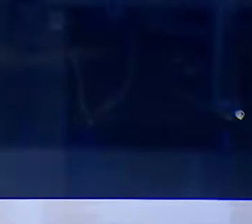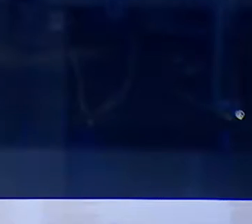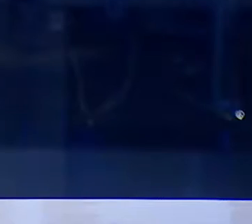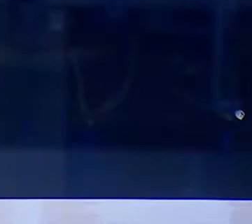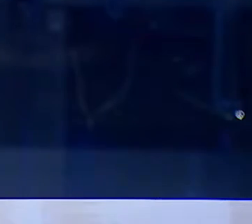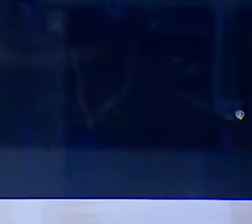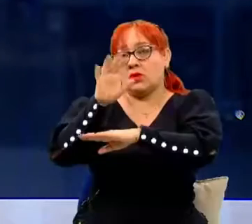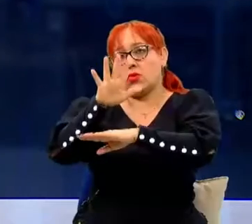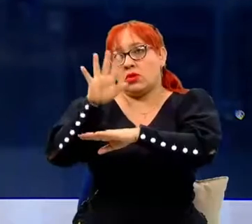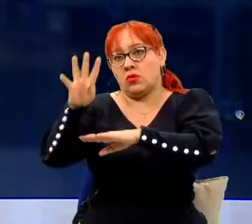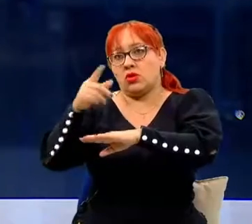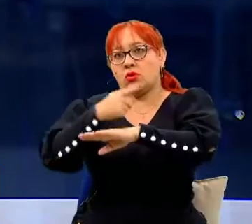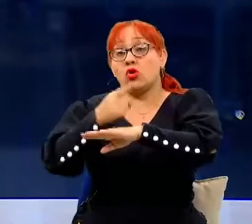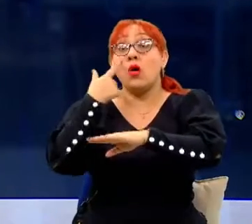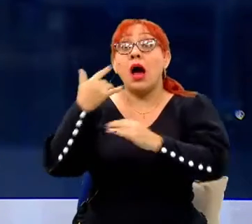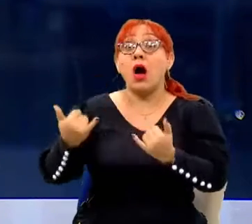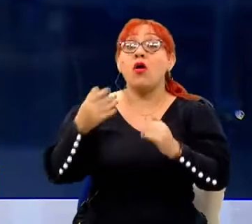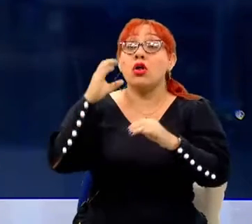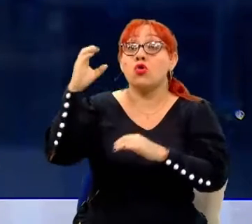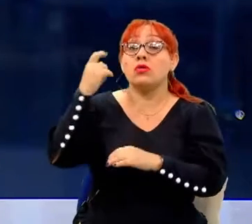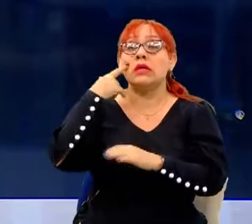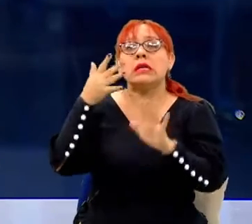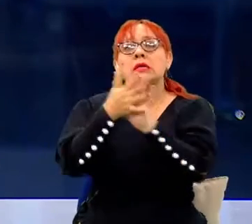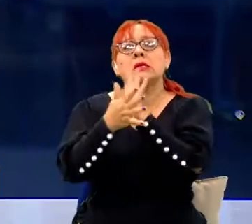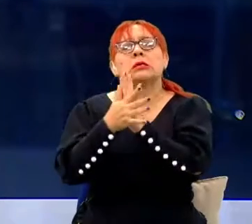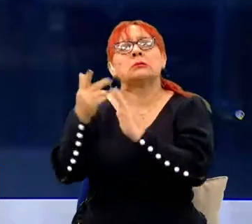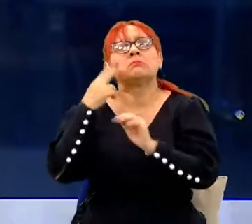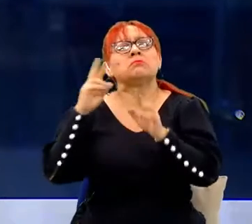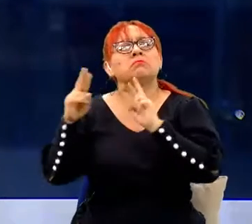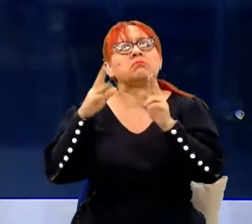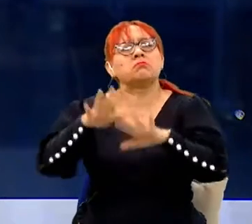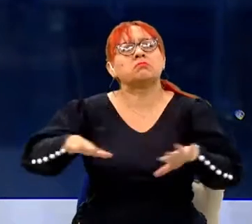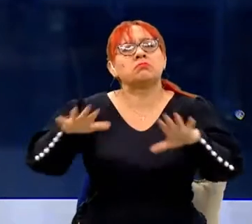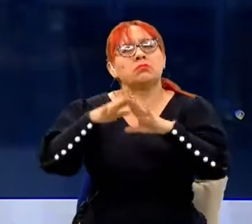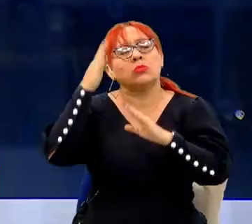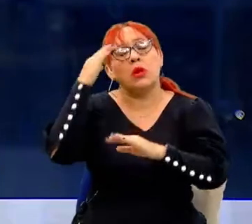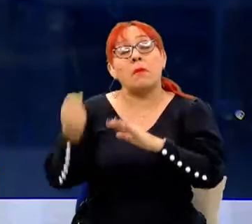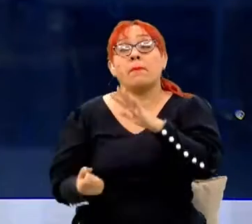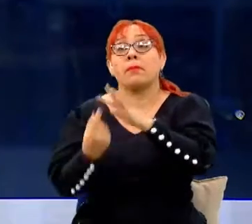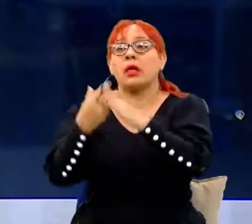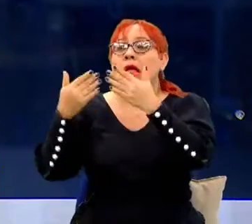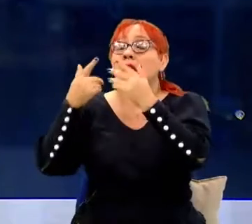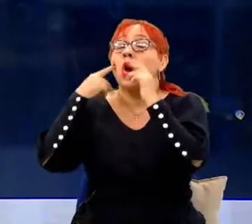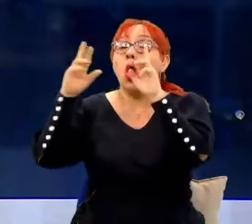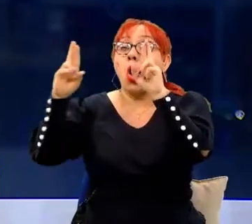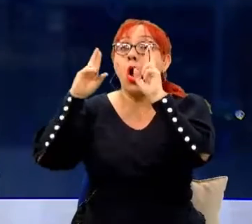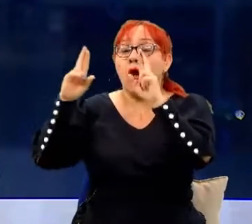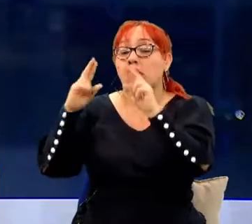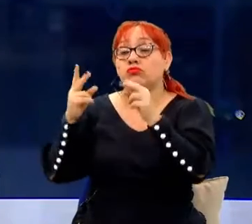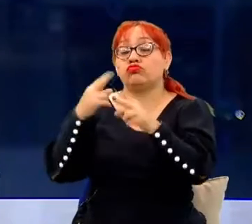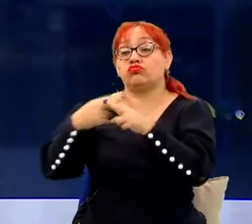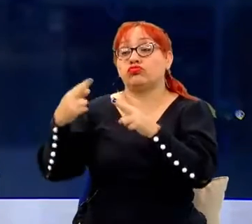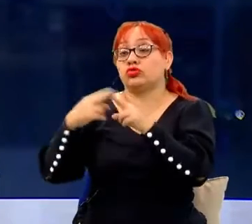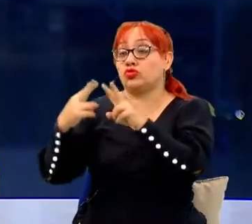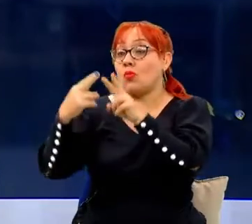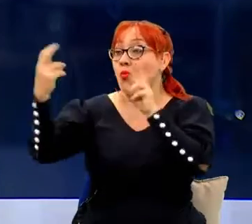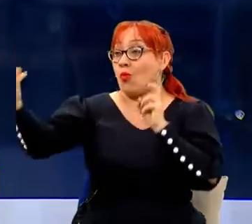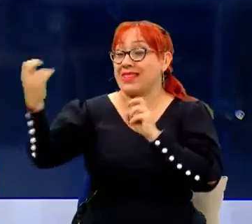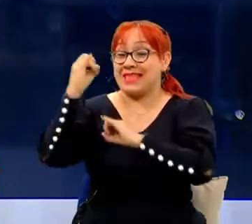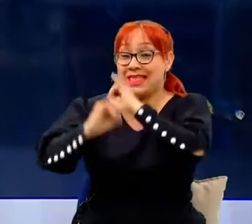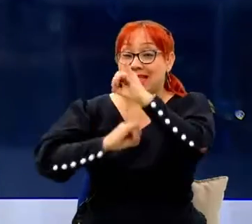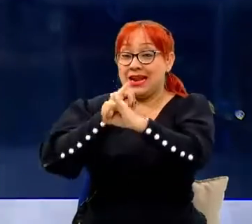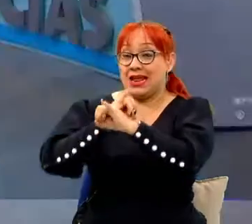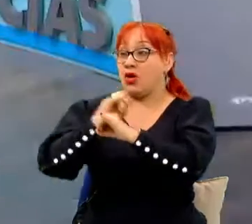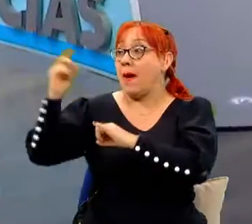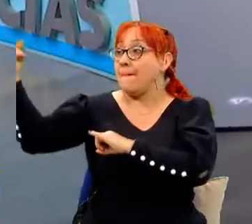Una de la tarde, 54 minutos. En Cúcuta avanza la reunión binacional para hablar de la apertura de los puentes internacionales. Y en uno de estos pasos